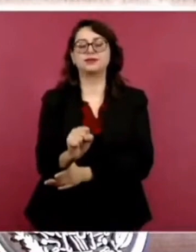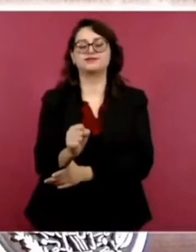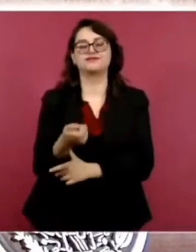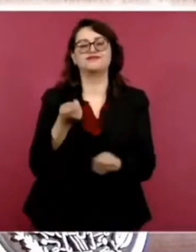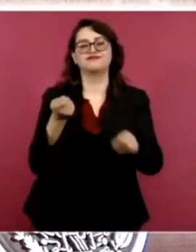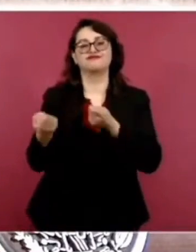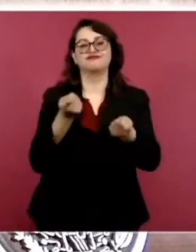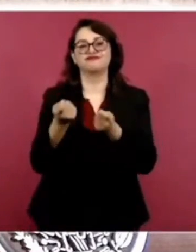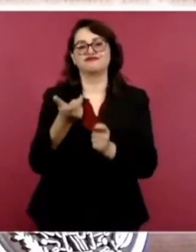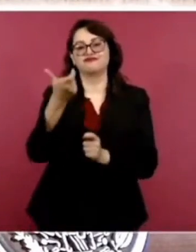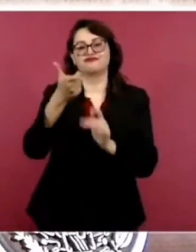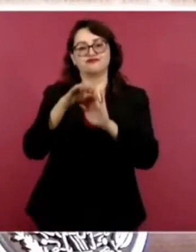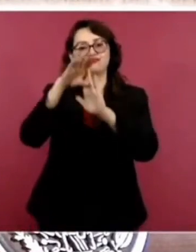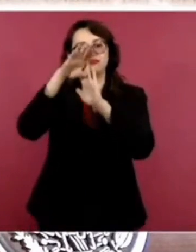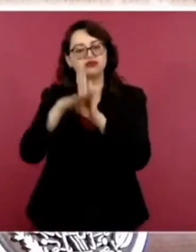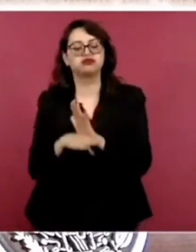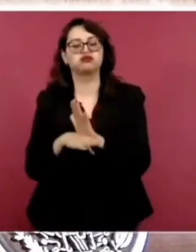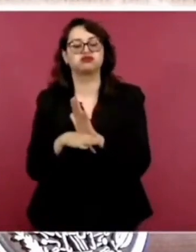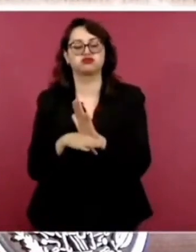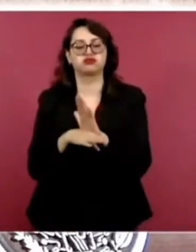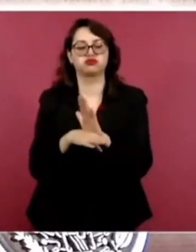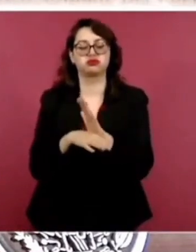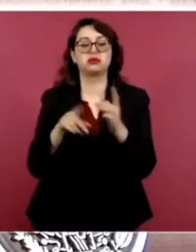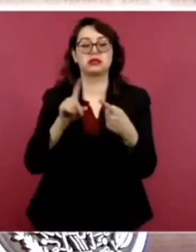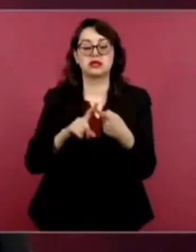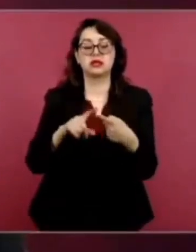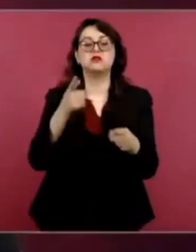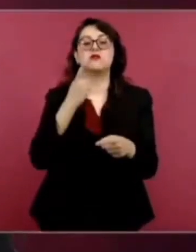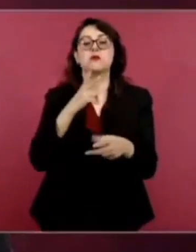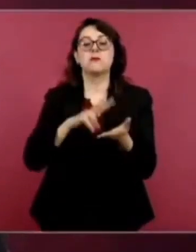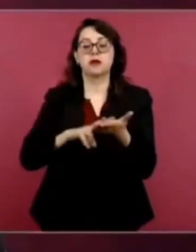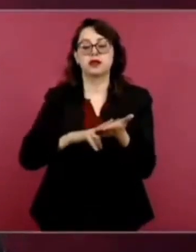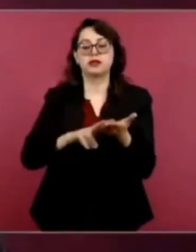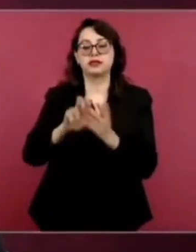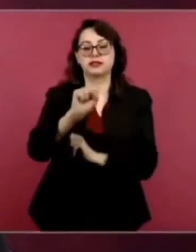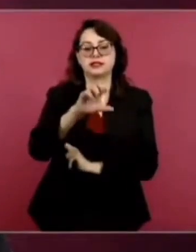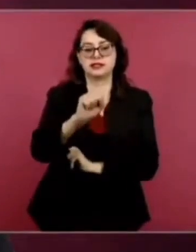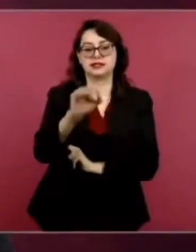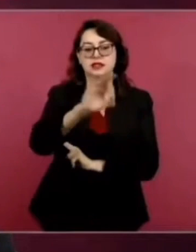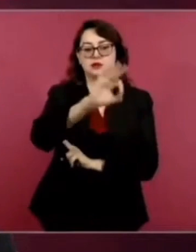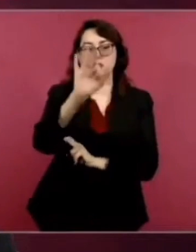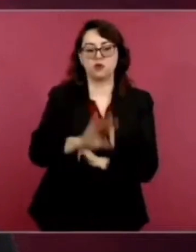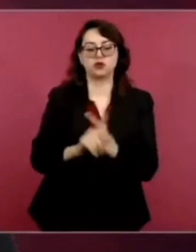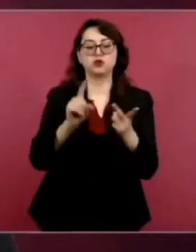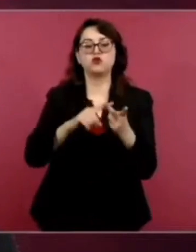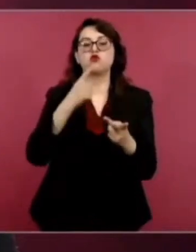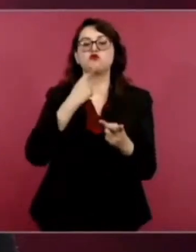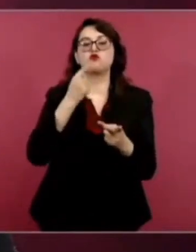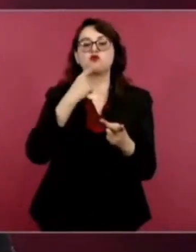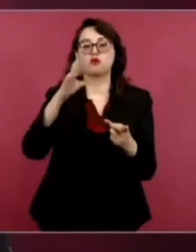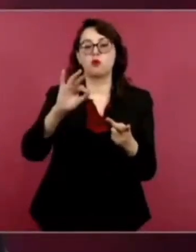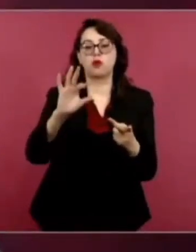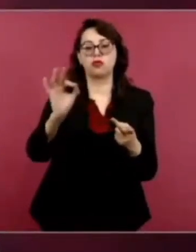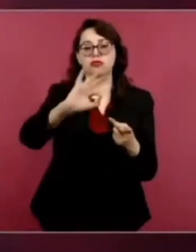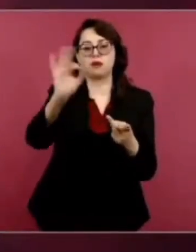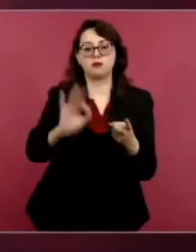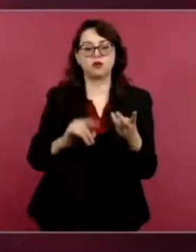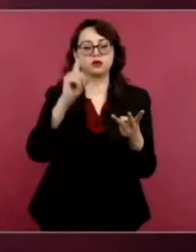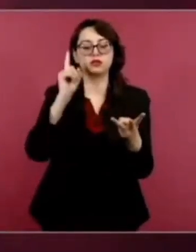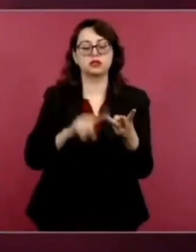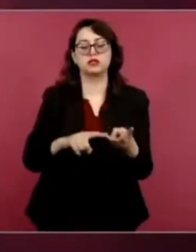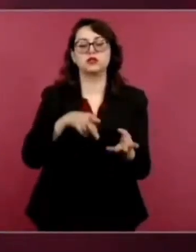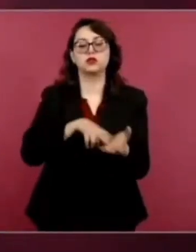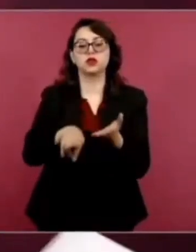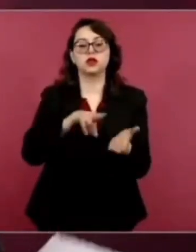de 61.8 por ciento de cuarenta y uno punto cuatro por ciento para la Premium y de